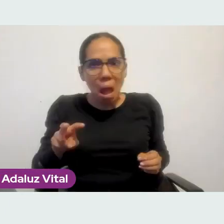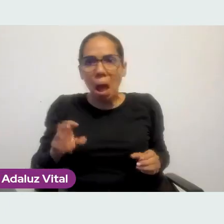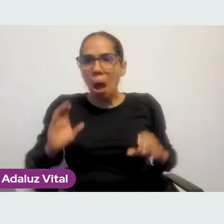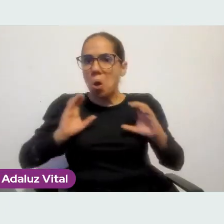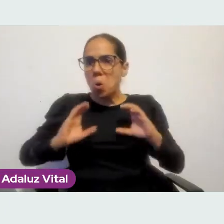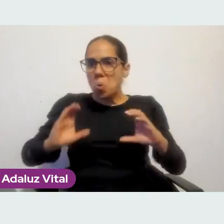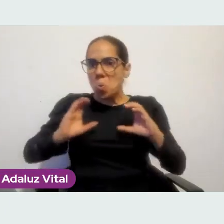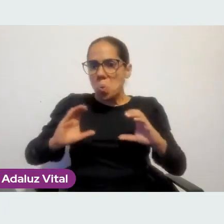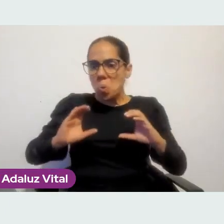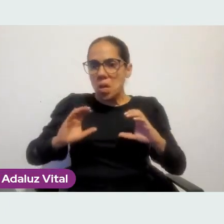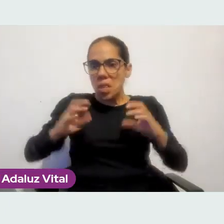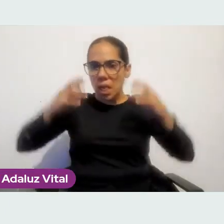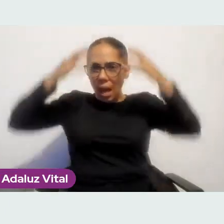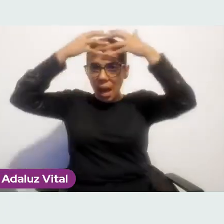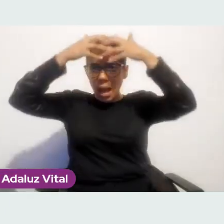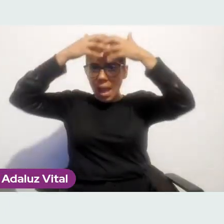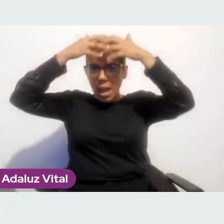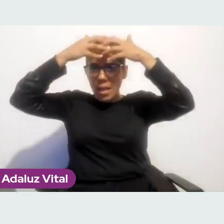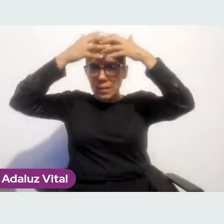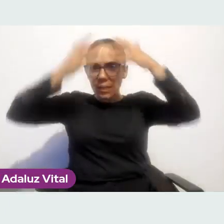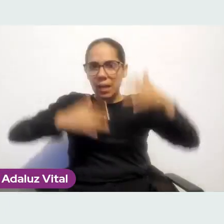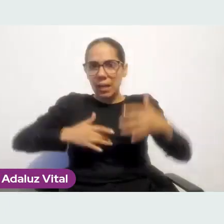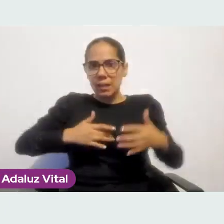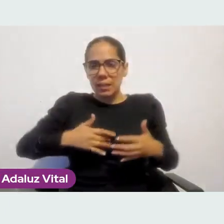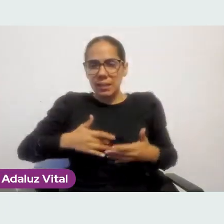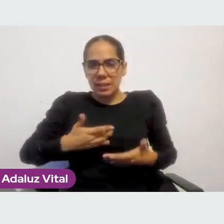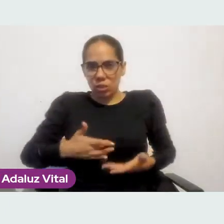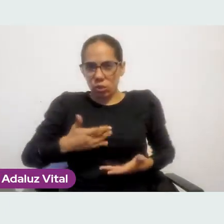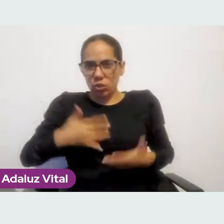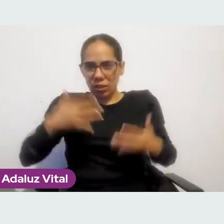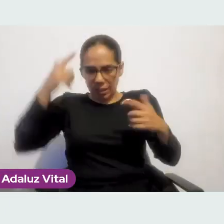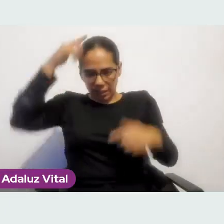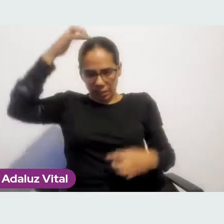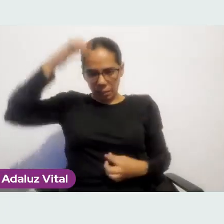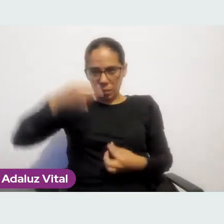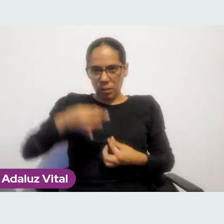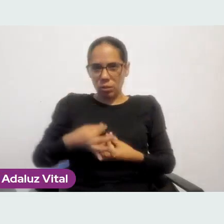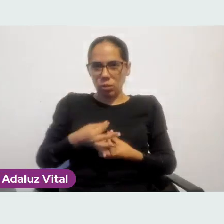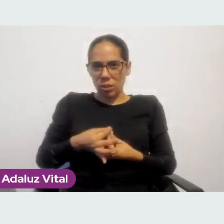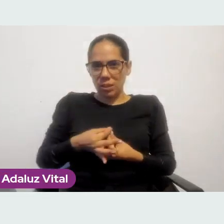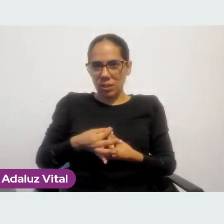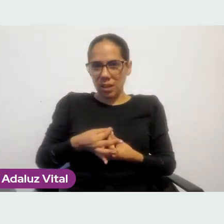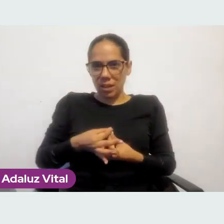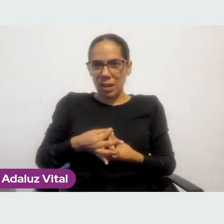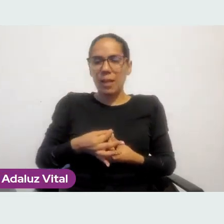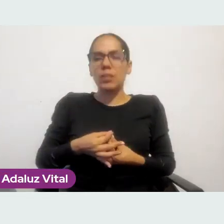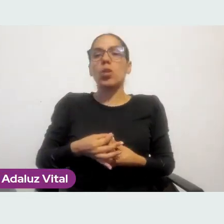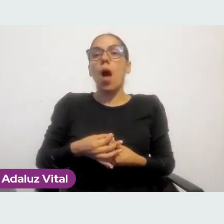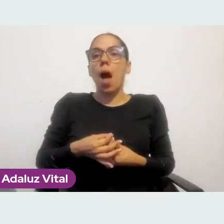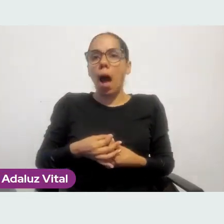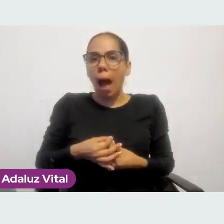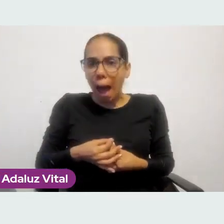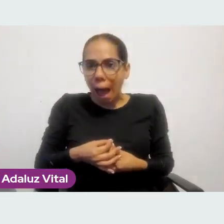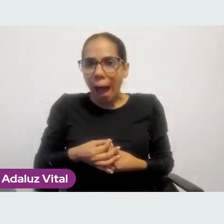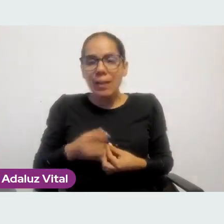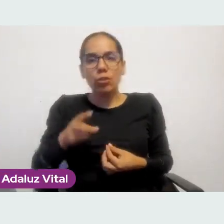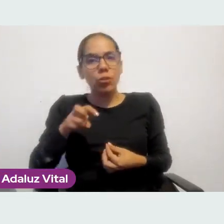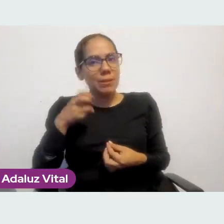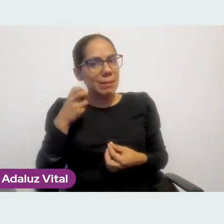¿Qué es la estructura psíquica? El ser productivo y el tener un punto de vista normal. Lo entrecomillo